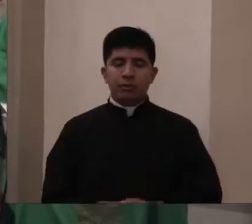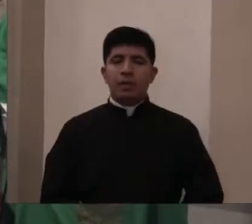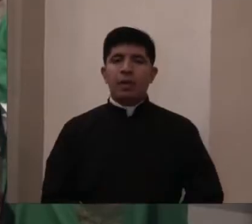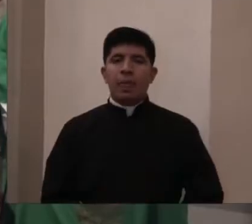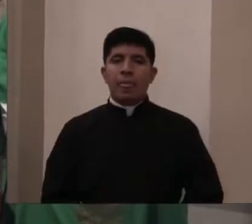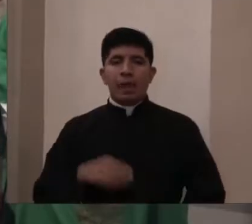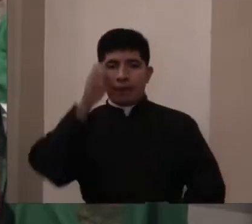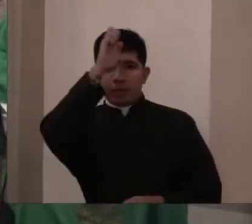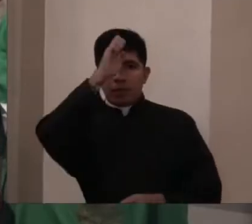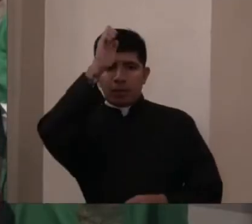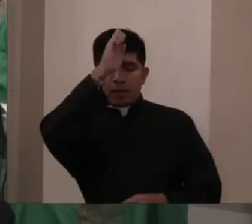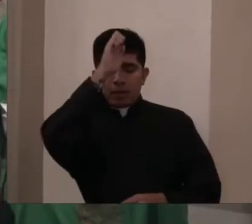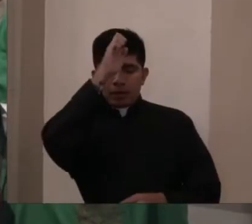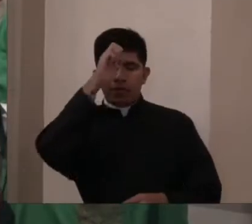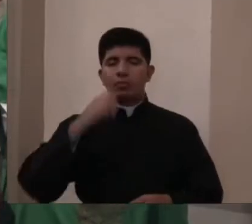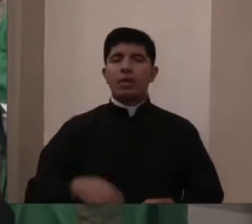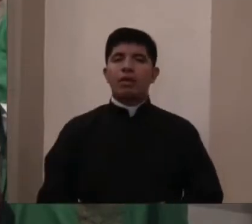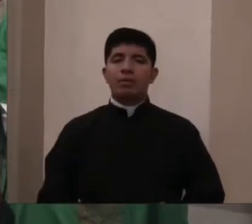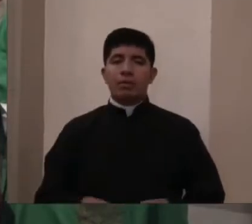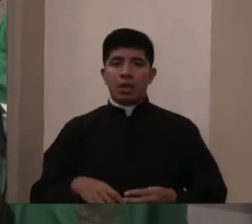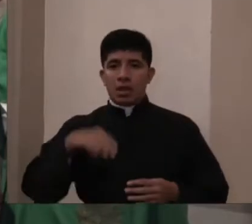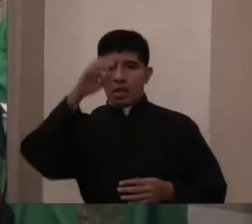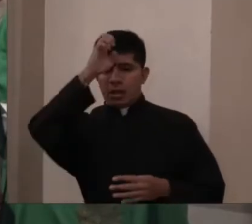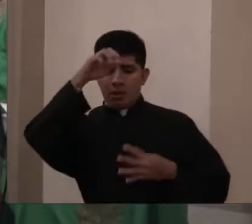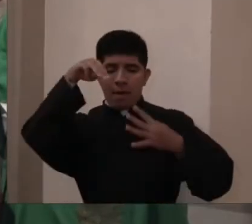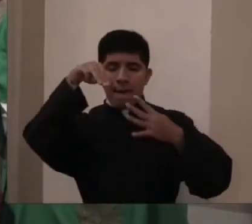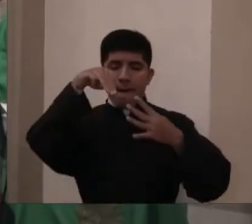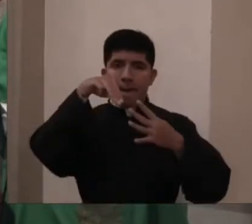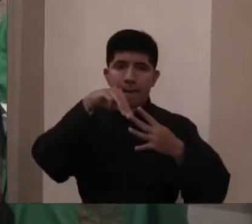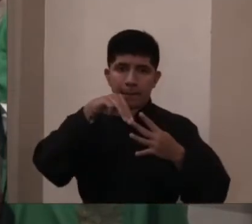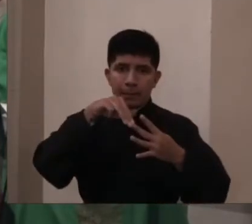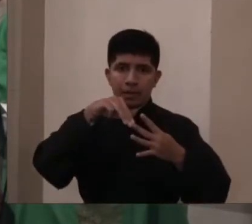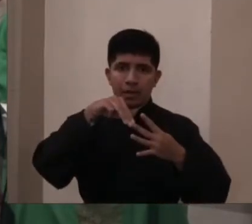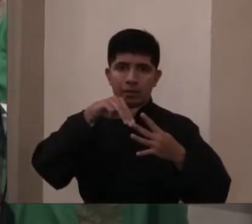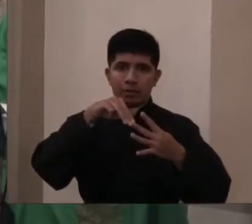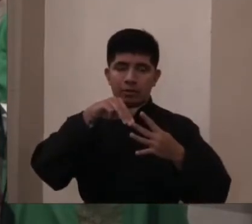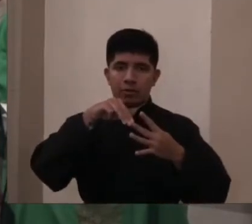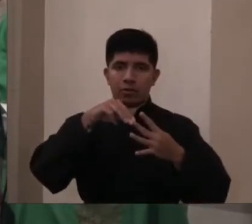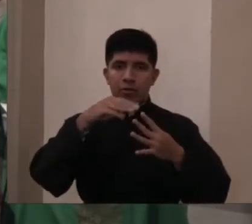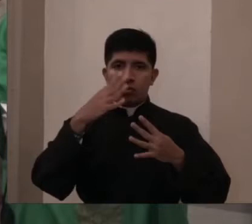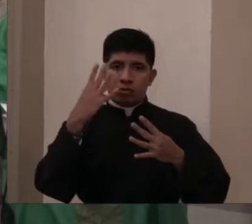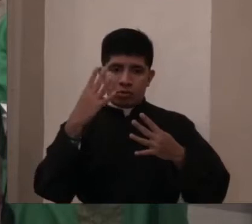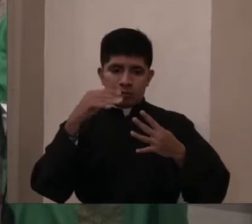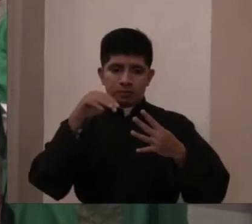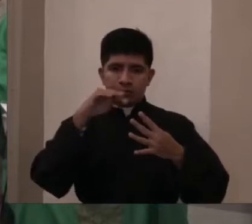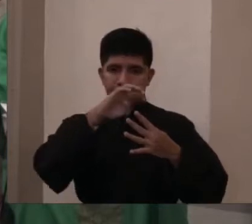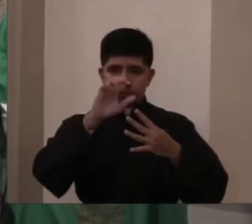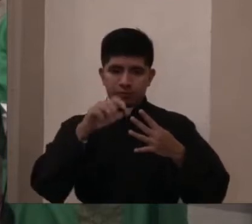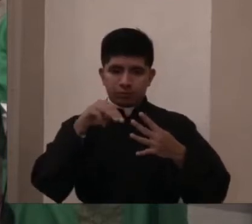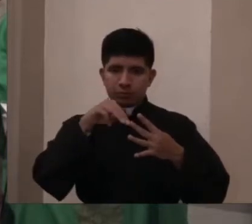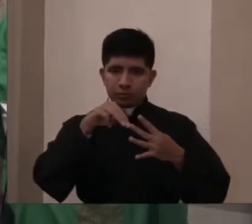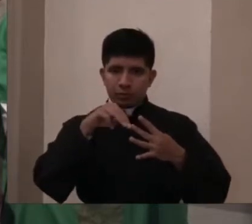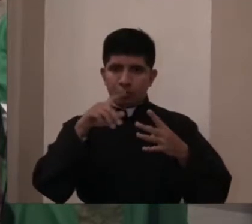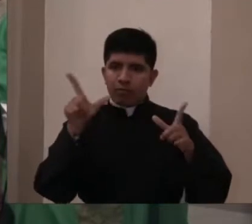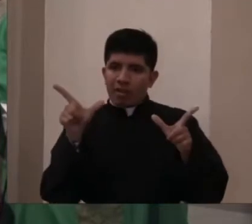es que Marcos, el evangelista, que ustedes saben, de los 4 evangelios es el